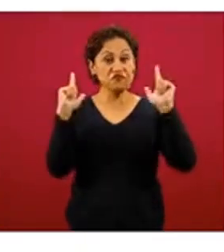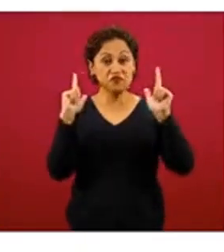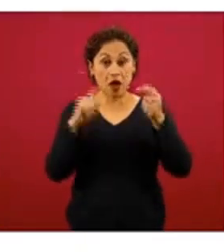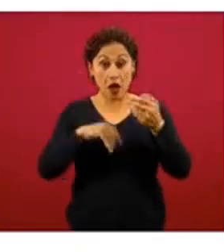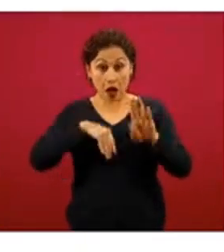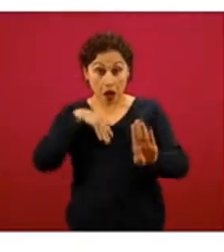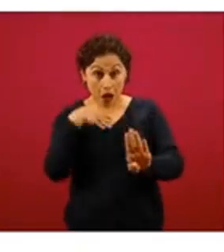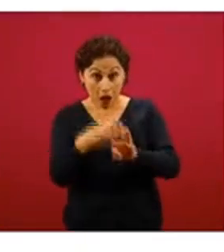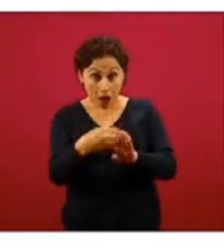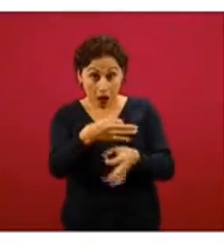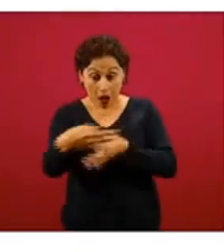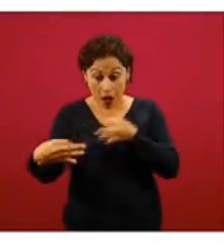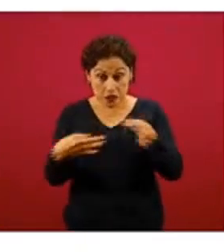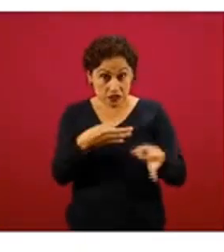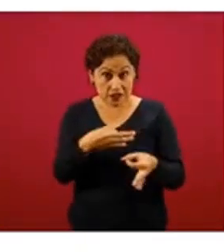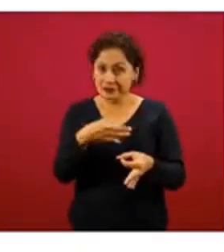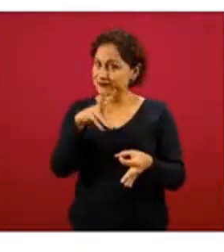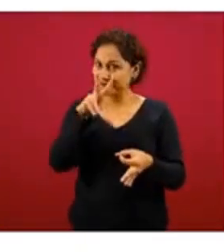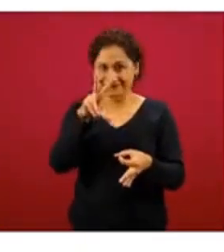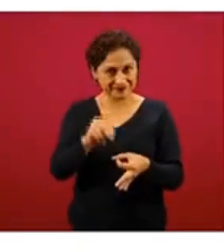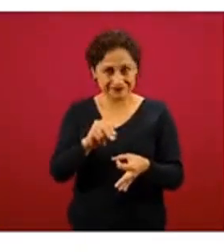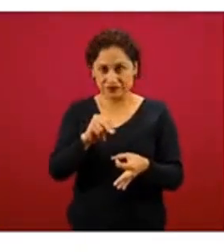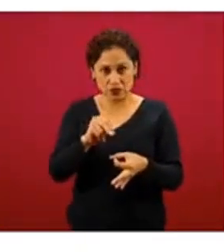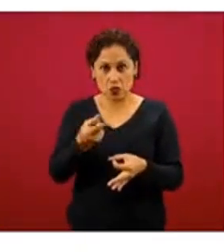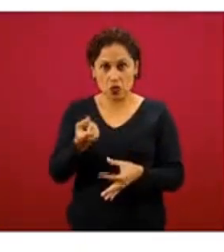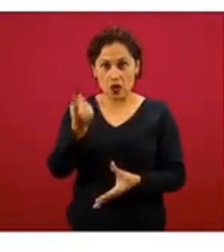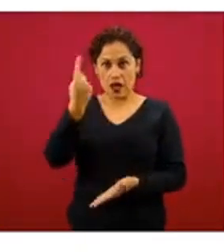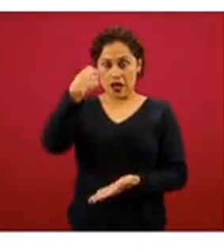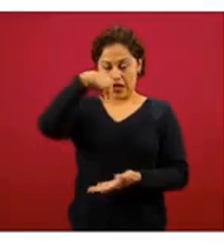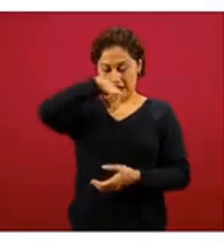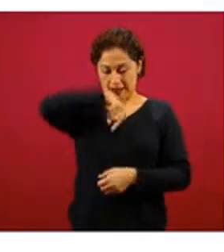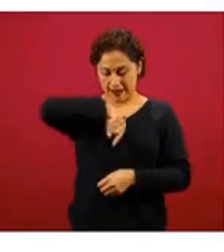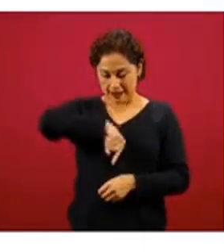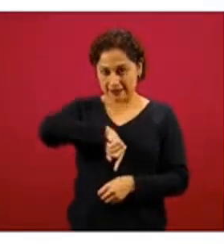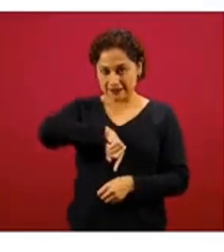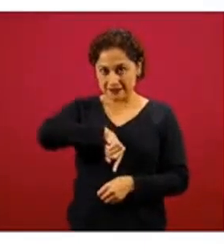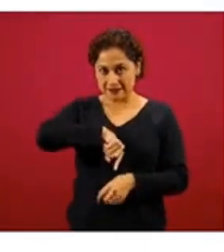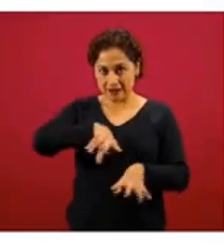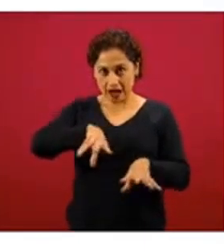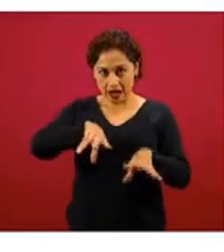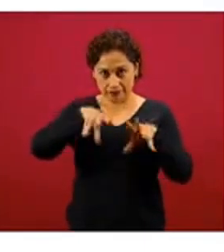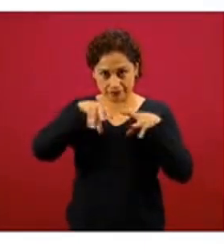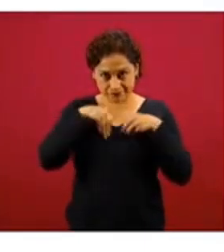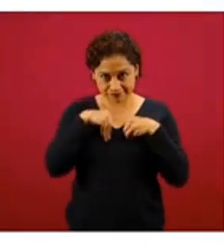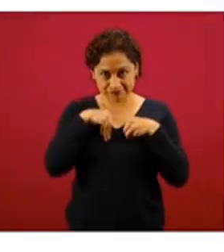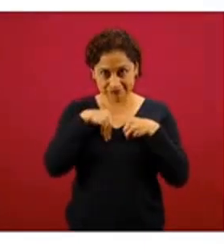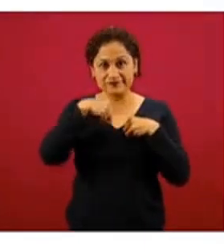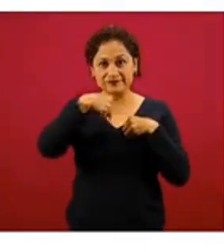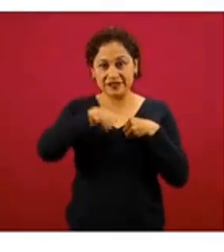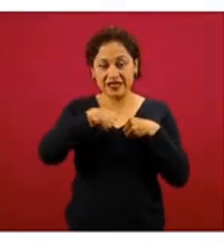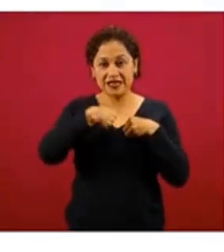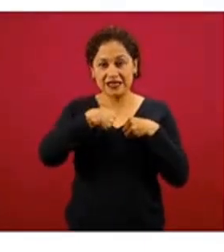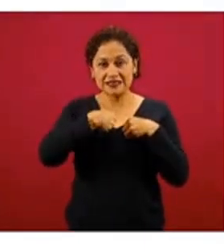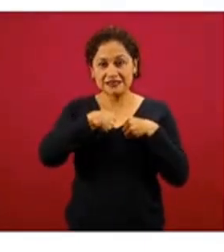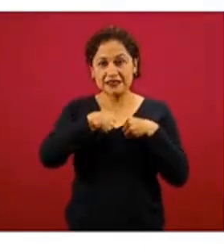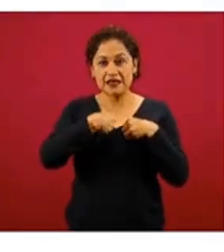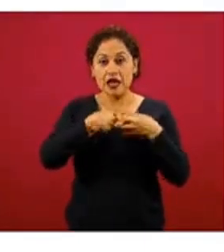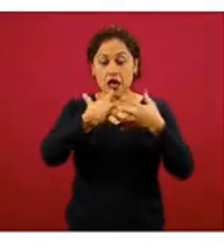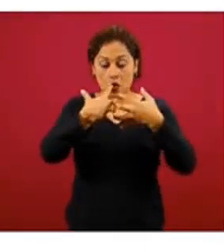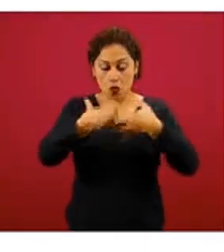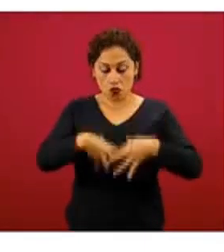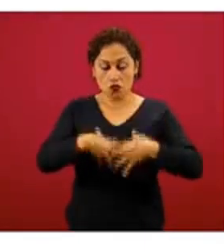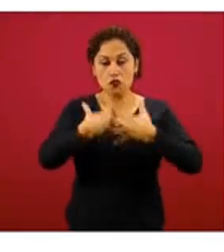las células, sino entrar y tomar por asalto al sistema, al trabajo, al taller que